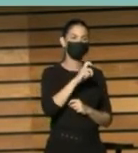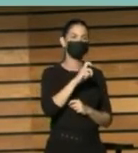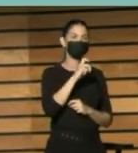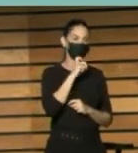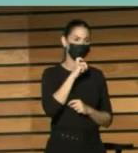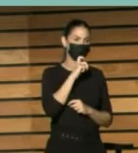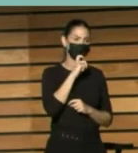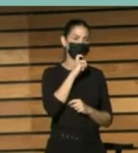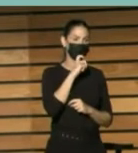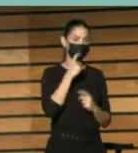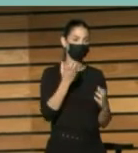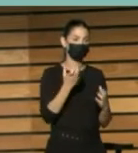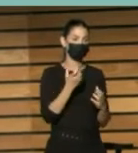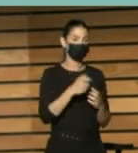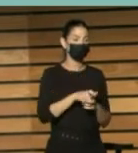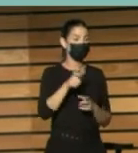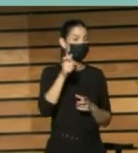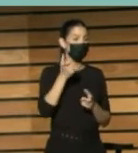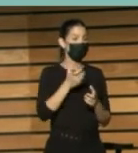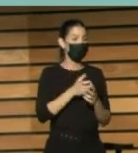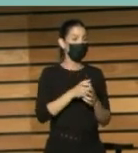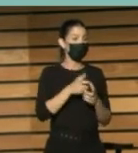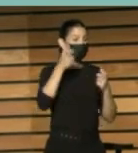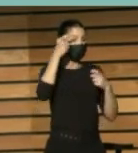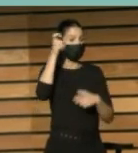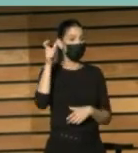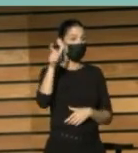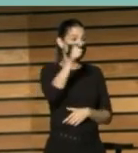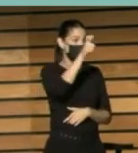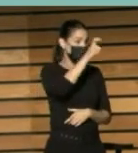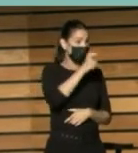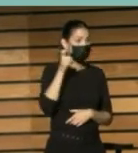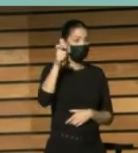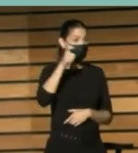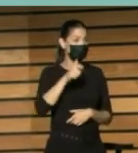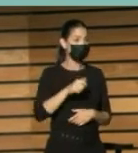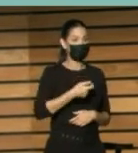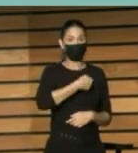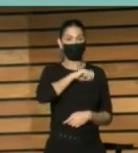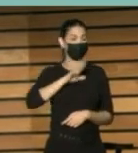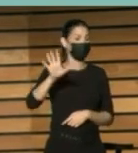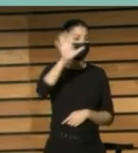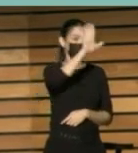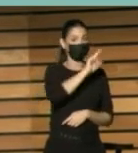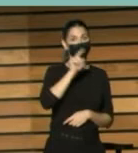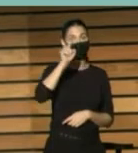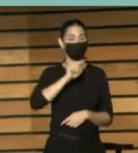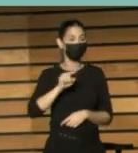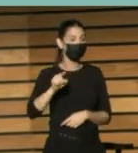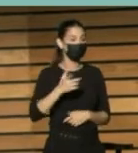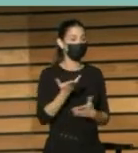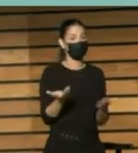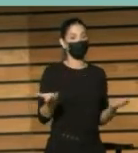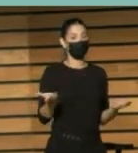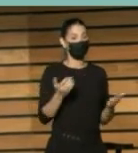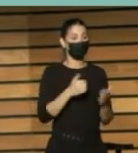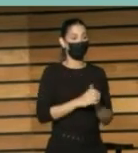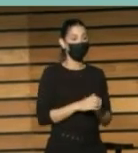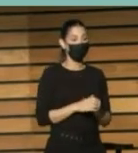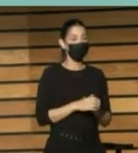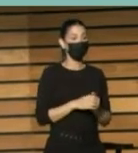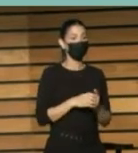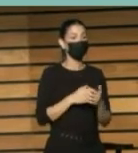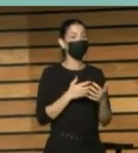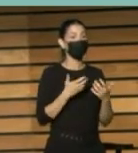en vuestras comunidades, en vuestros barrios, en vuestros pueblos, con servicios y funcionalidades más allá de lo imaginable y más